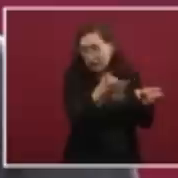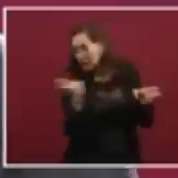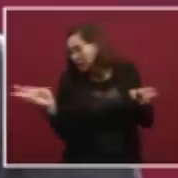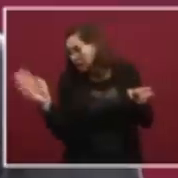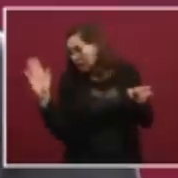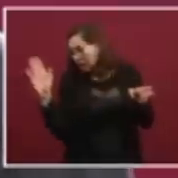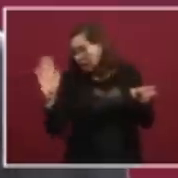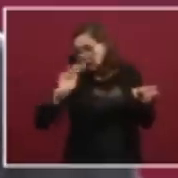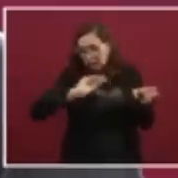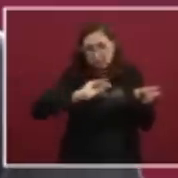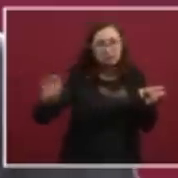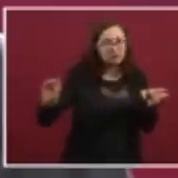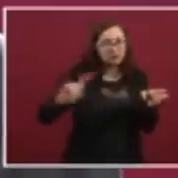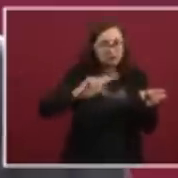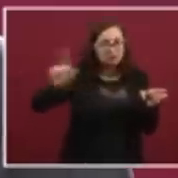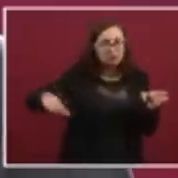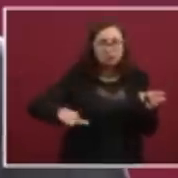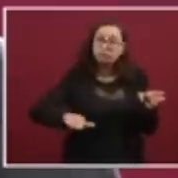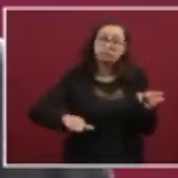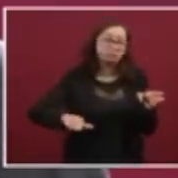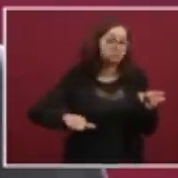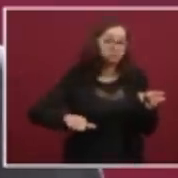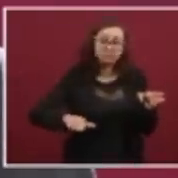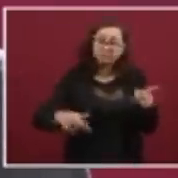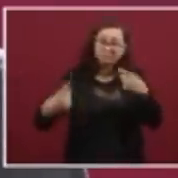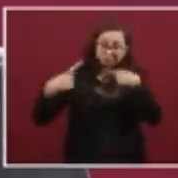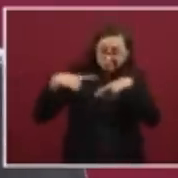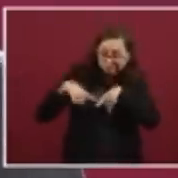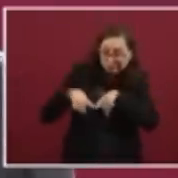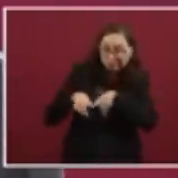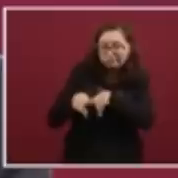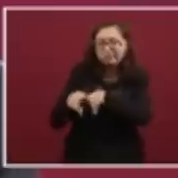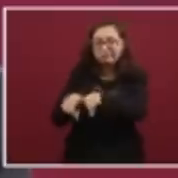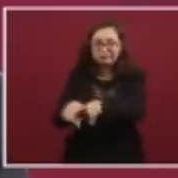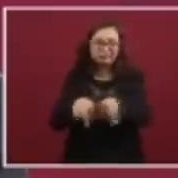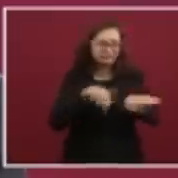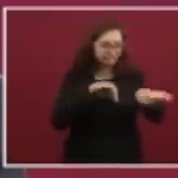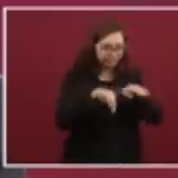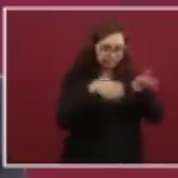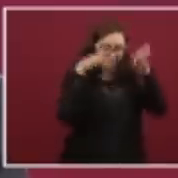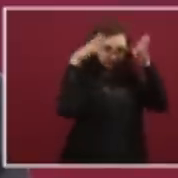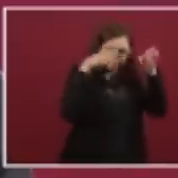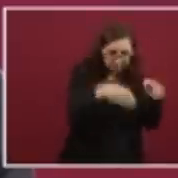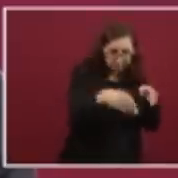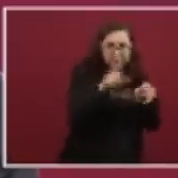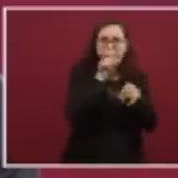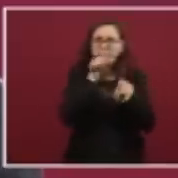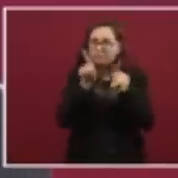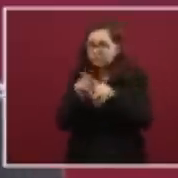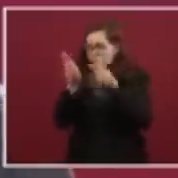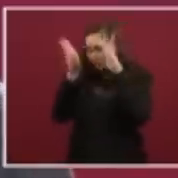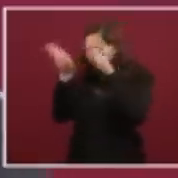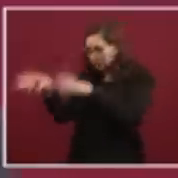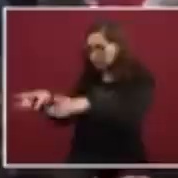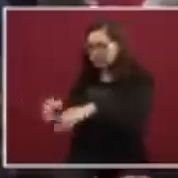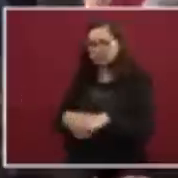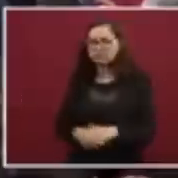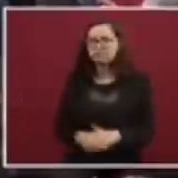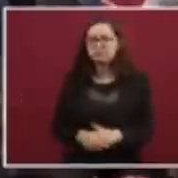gente. O sea, se está trabajando en esta materia.